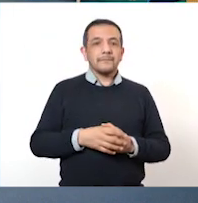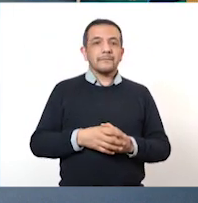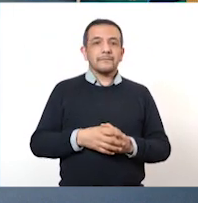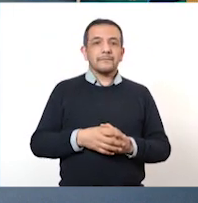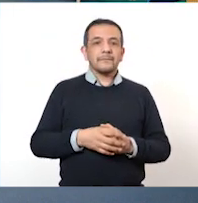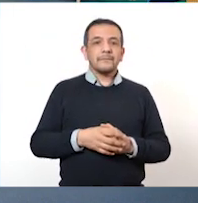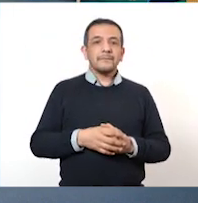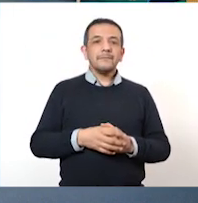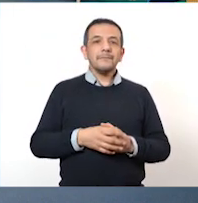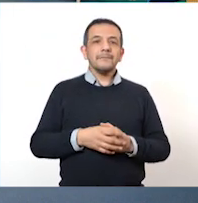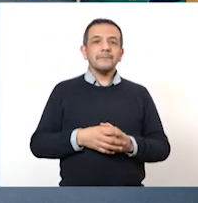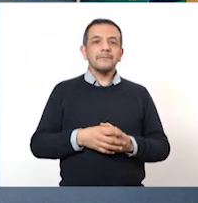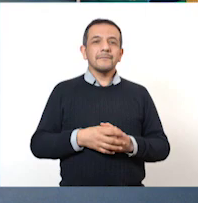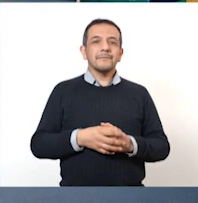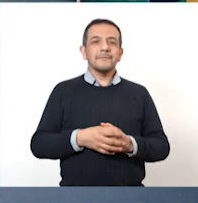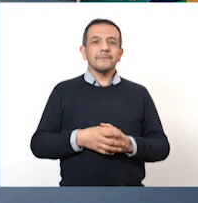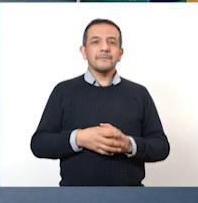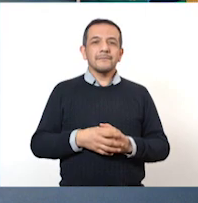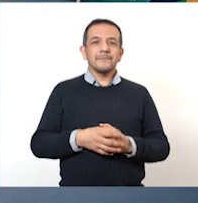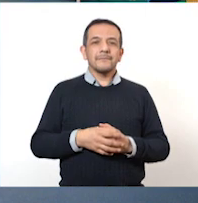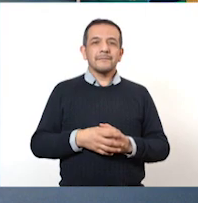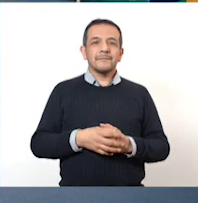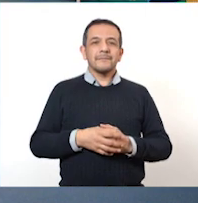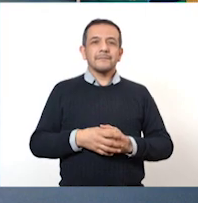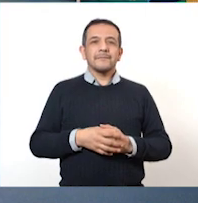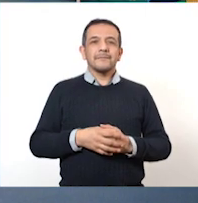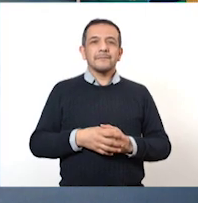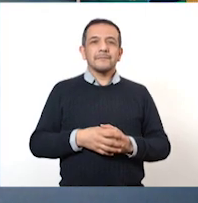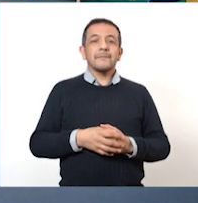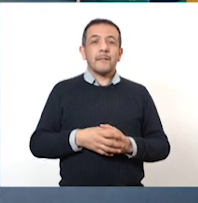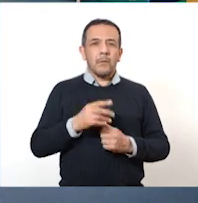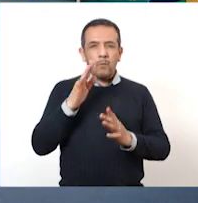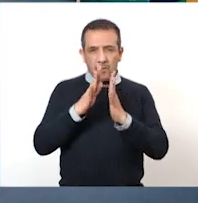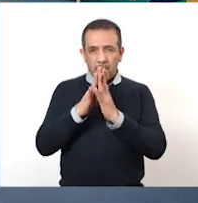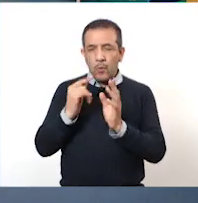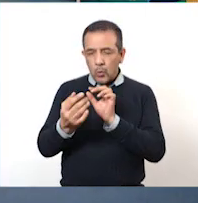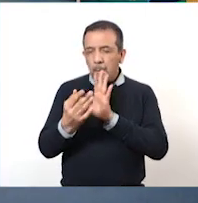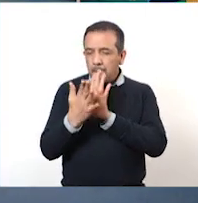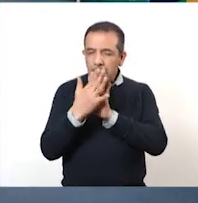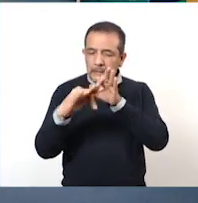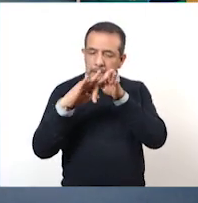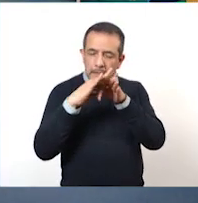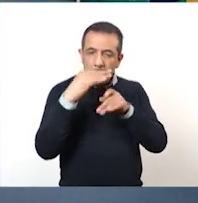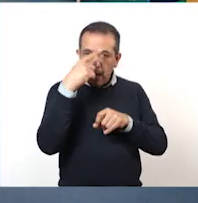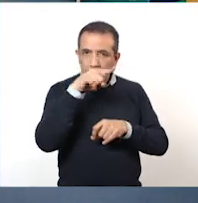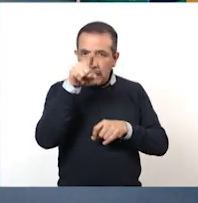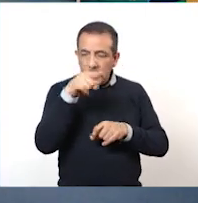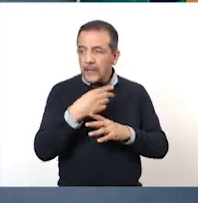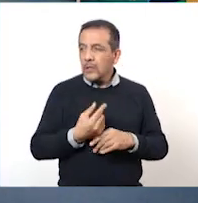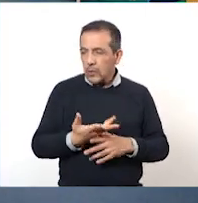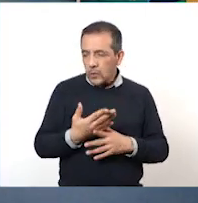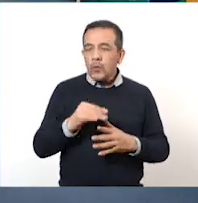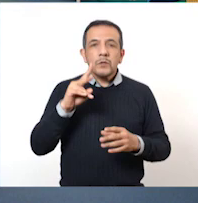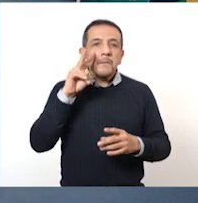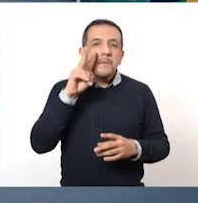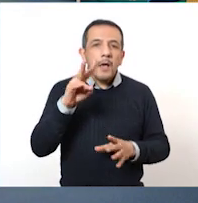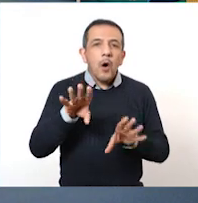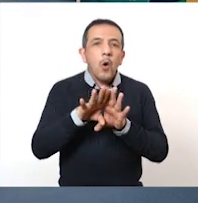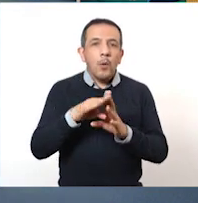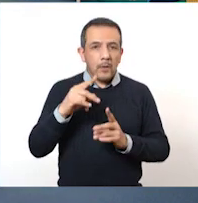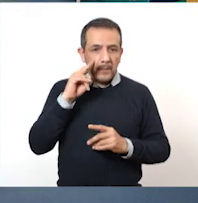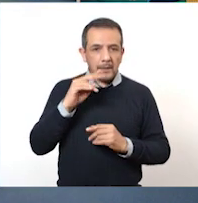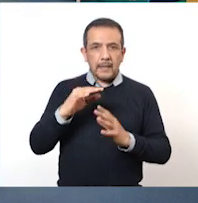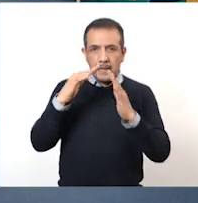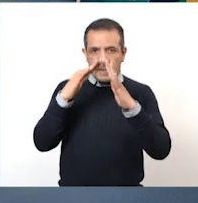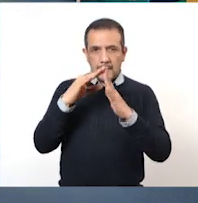No ha tocado. Muy bien, ¿te parece si le haces más suave para que nuestros compañeros puedan ver cómo lo estamos haciendo y